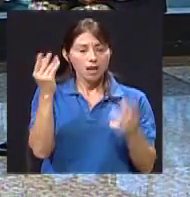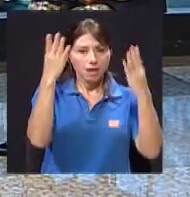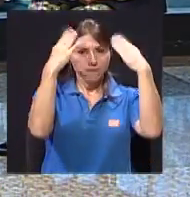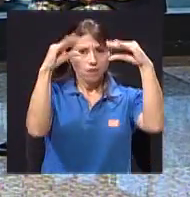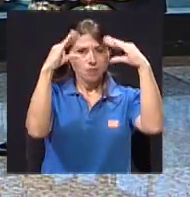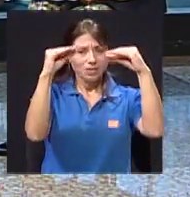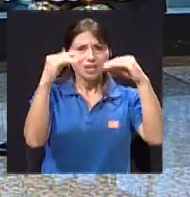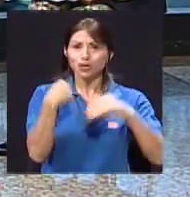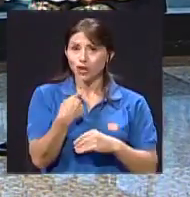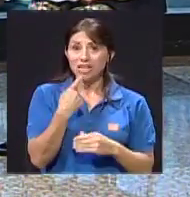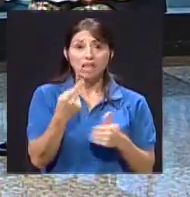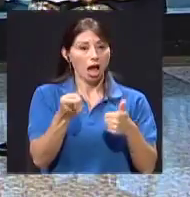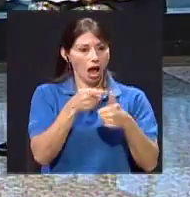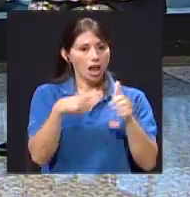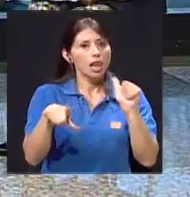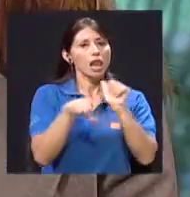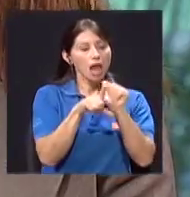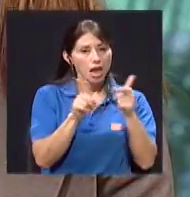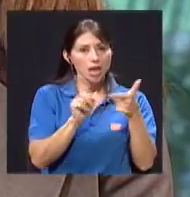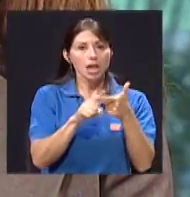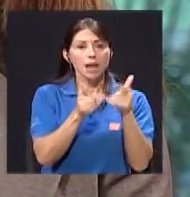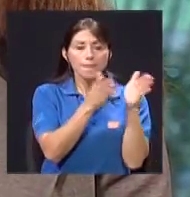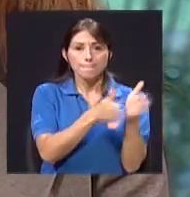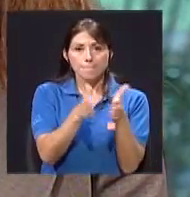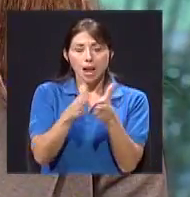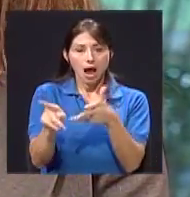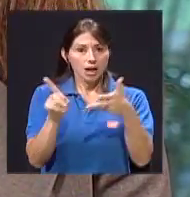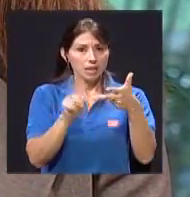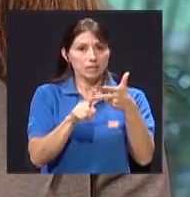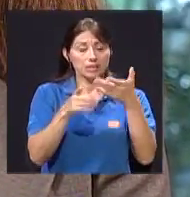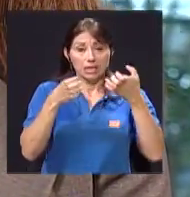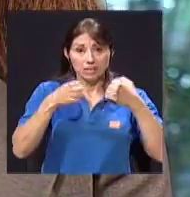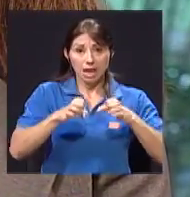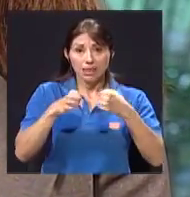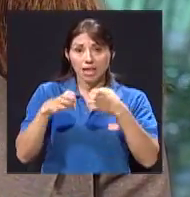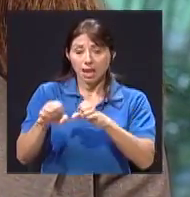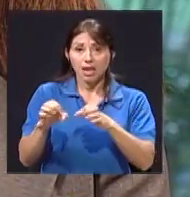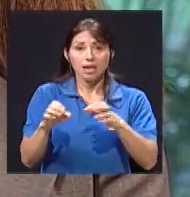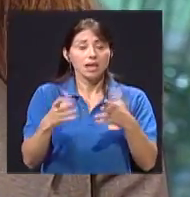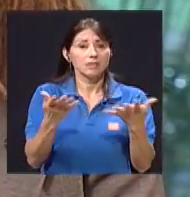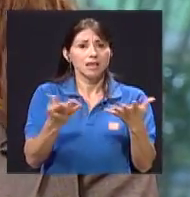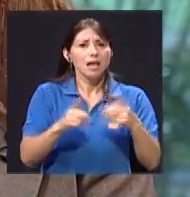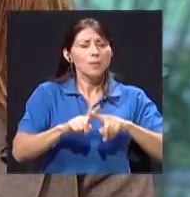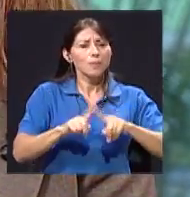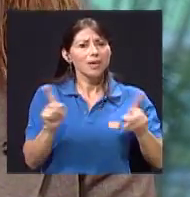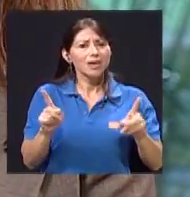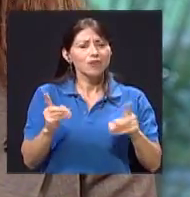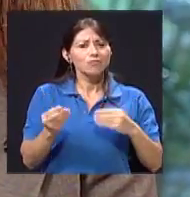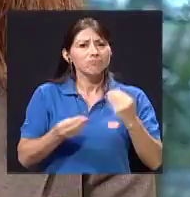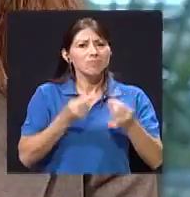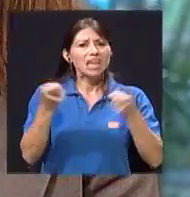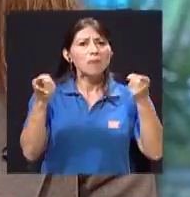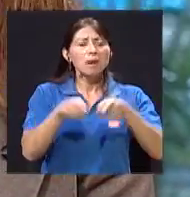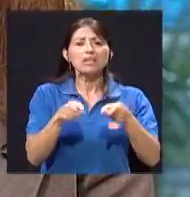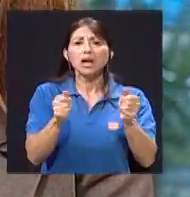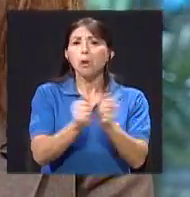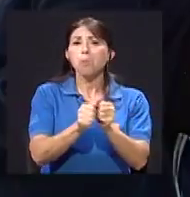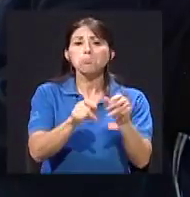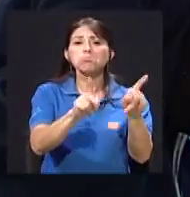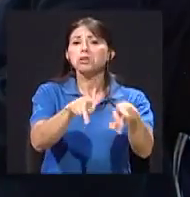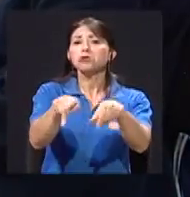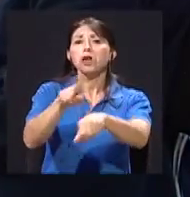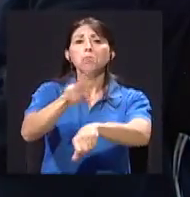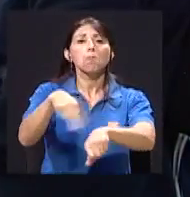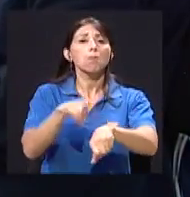también esto, porque yo mencionaba que a veces, es cierto, están la ley, están los planes, están también estas estrategias a seguir por parte del ministerio,